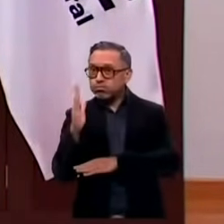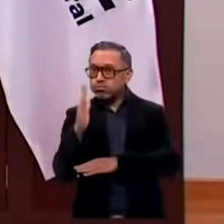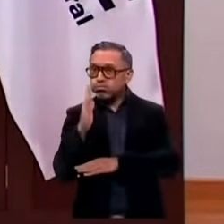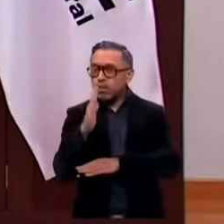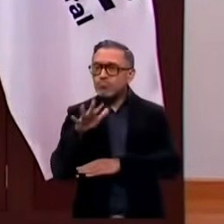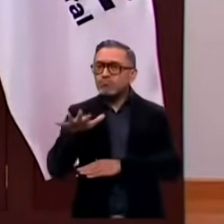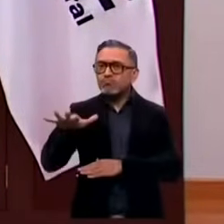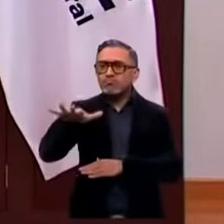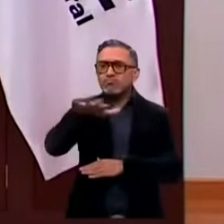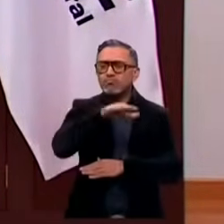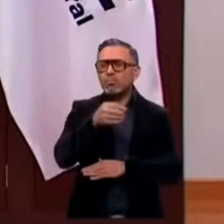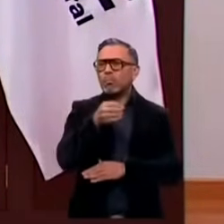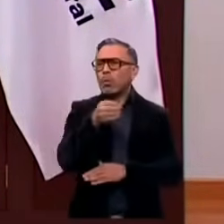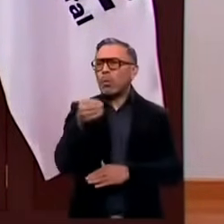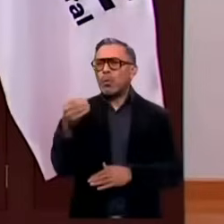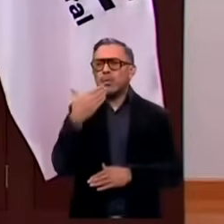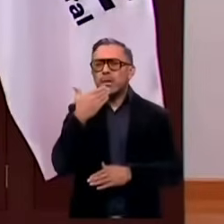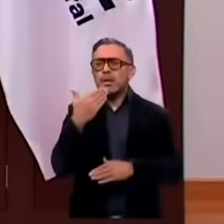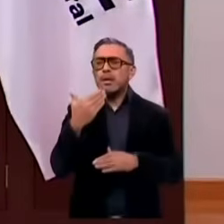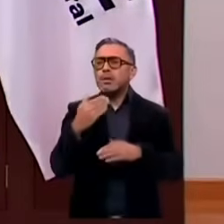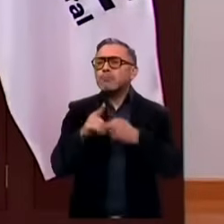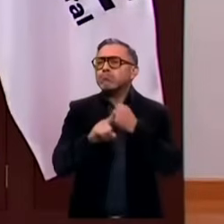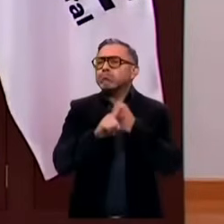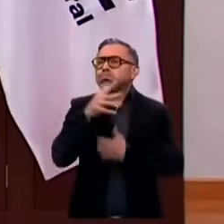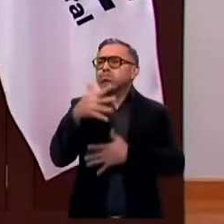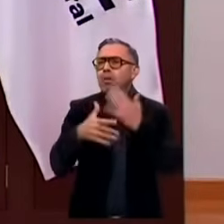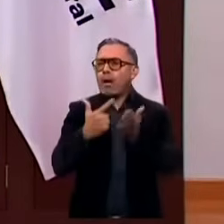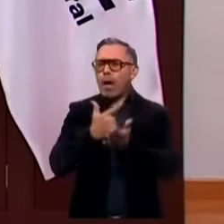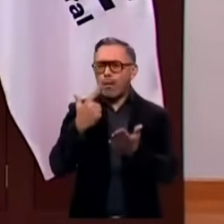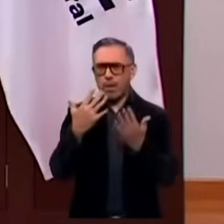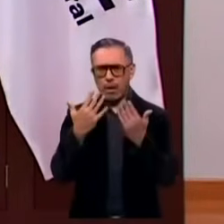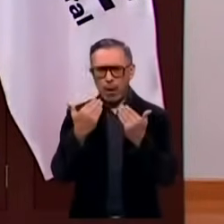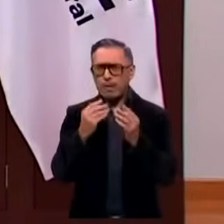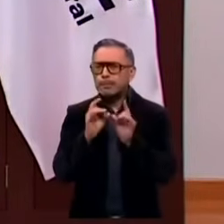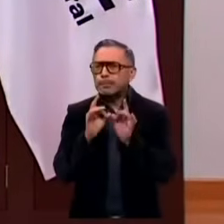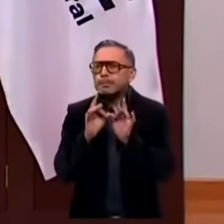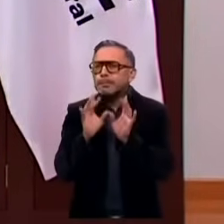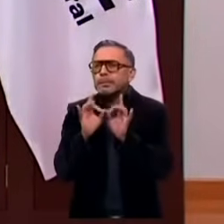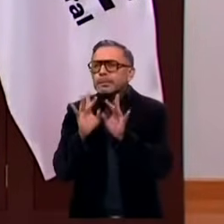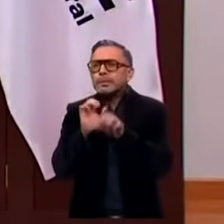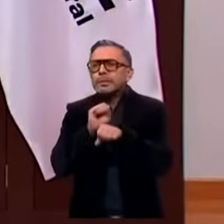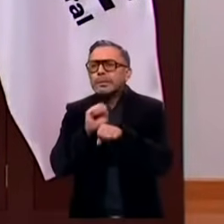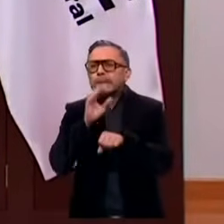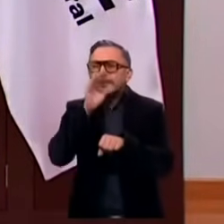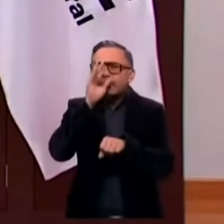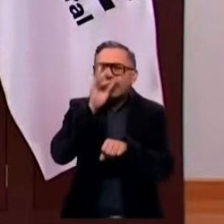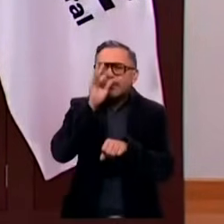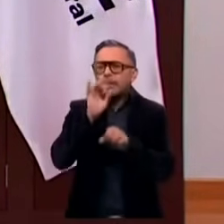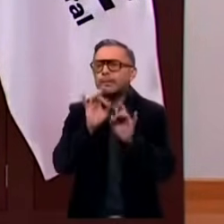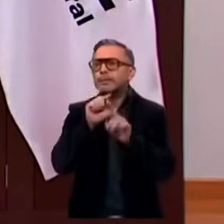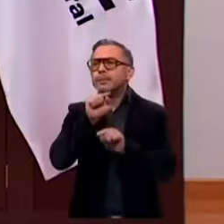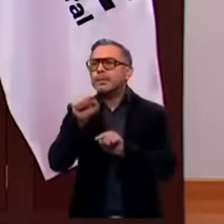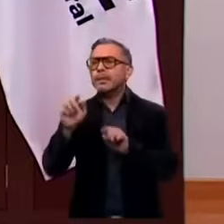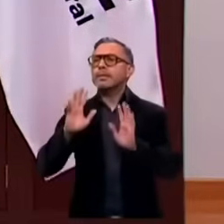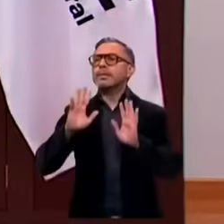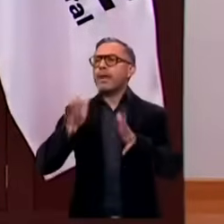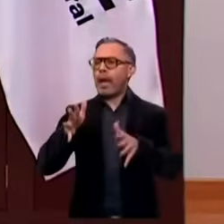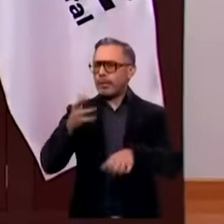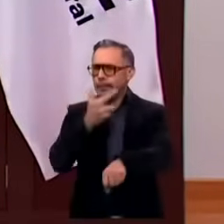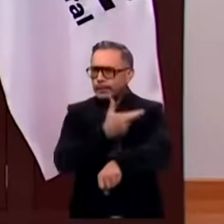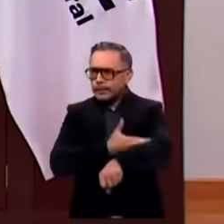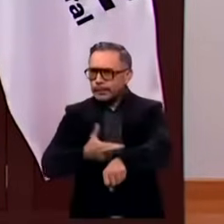sin incidentes mayores. Los pequeños contratiempos que se han presentado están siendo atendidos oportuna